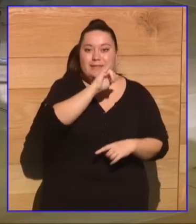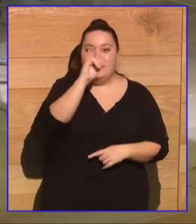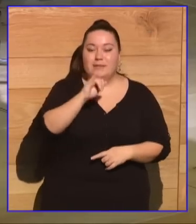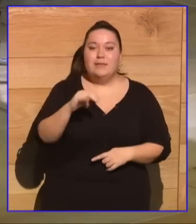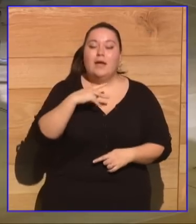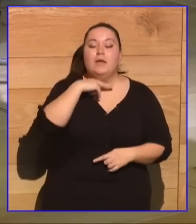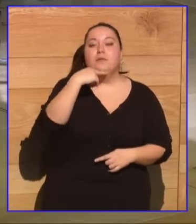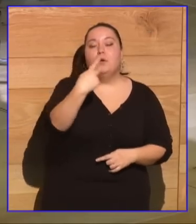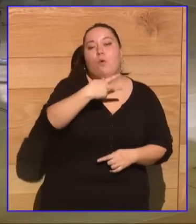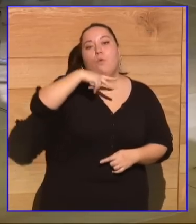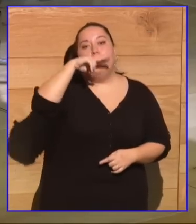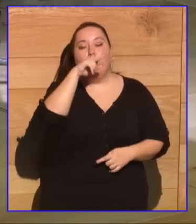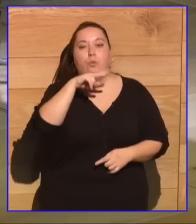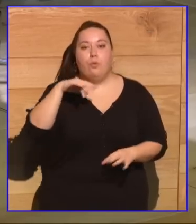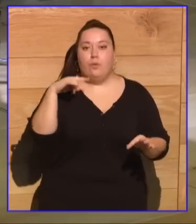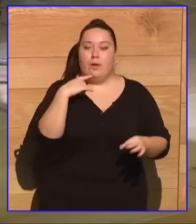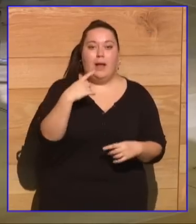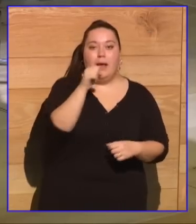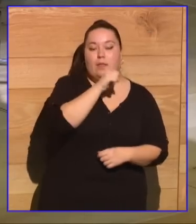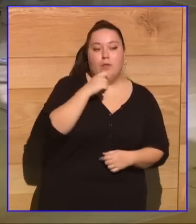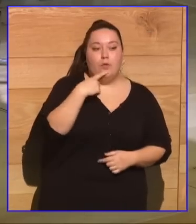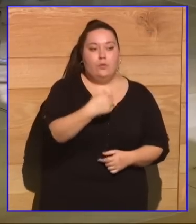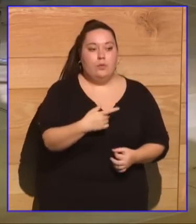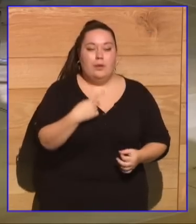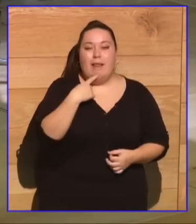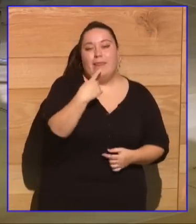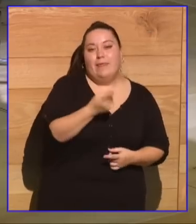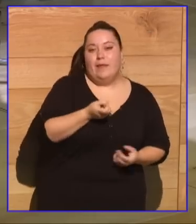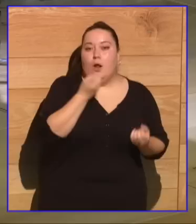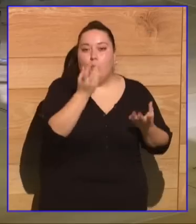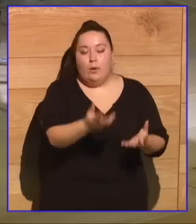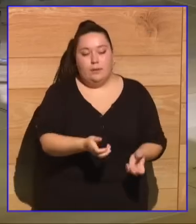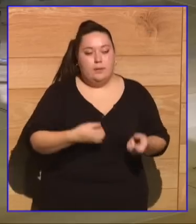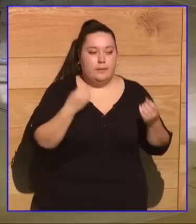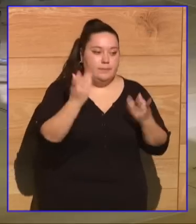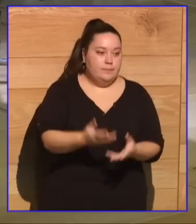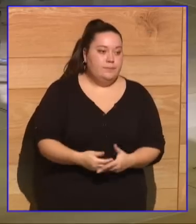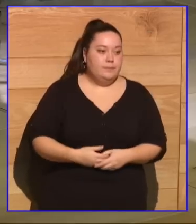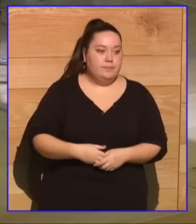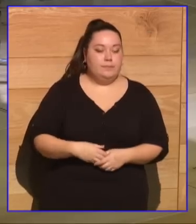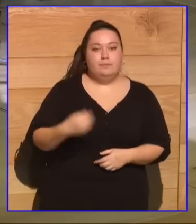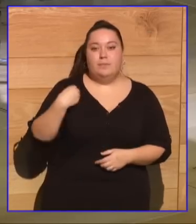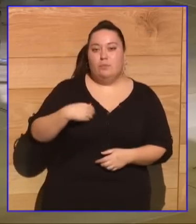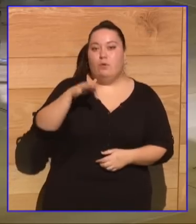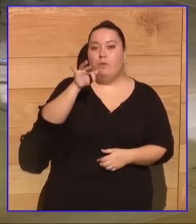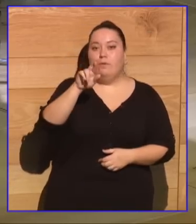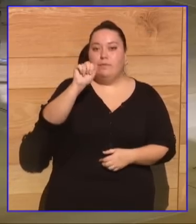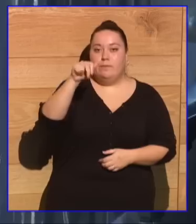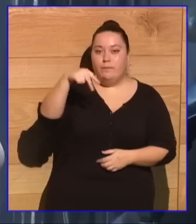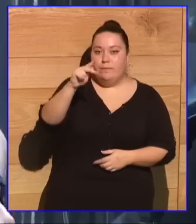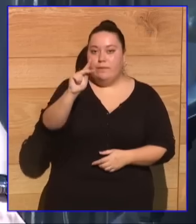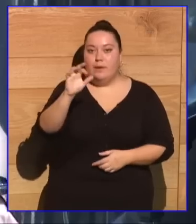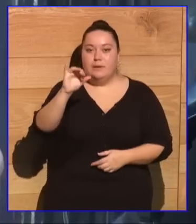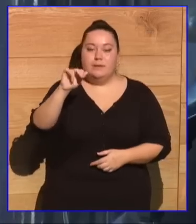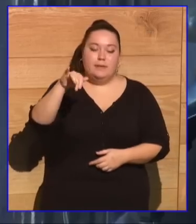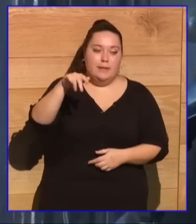prosodia al cantar Un registro en la de tenor. que dice la canción, no la canta, sino que la dice, la Crosby, suelta. Frank Sinatra, Pues, Dean Martin. Es curioso como